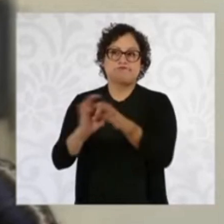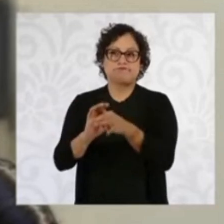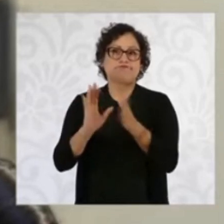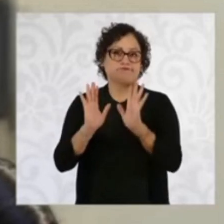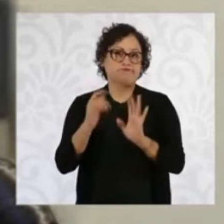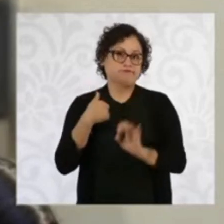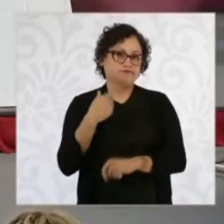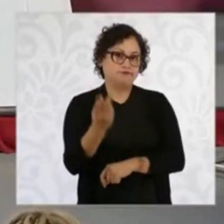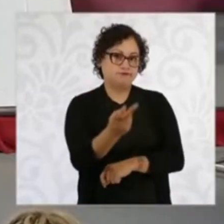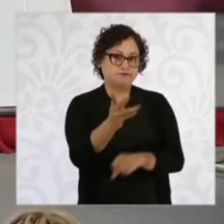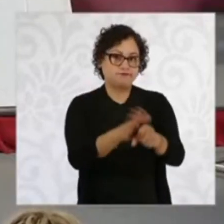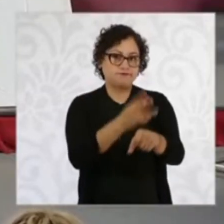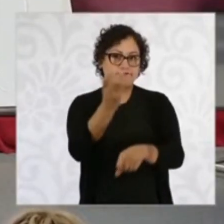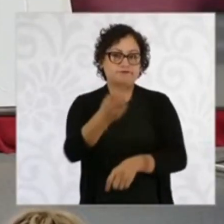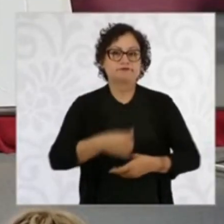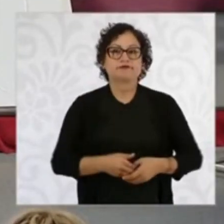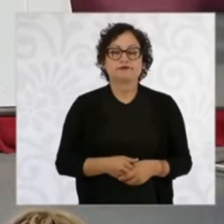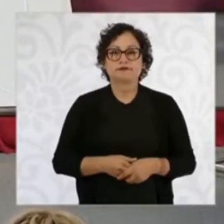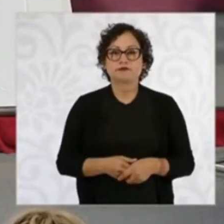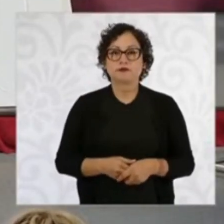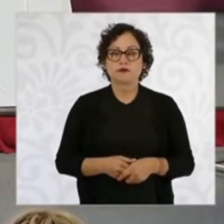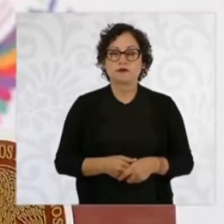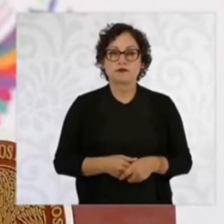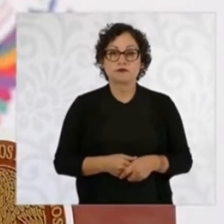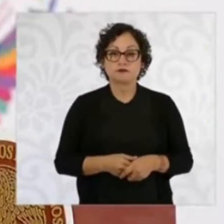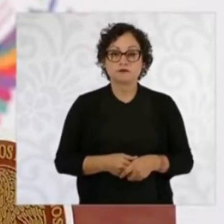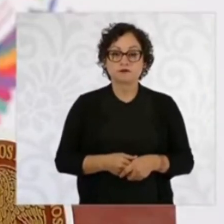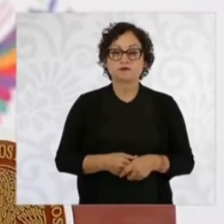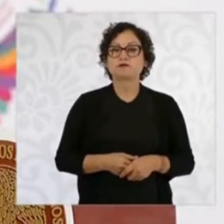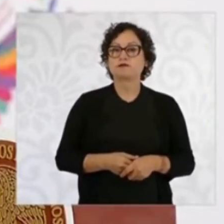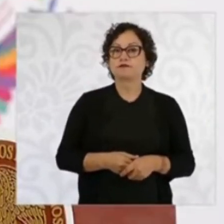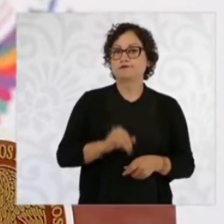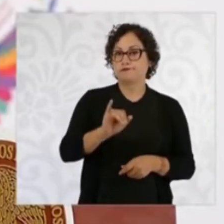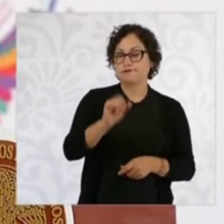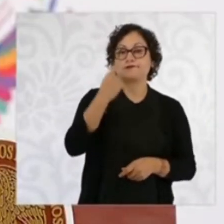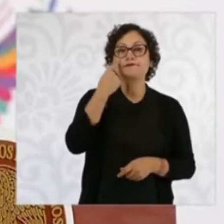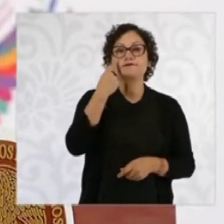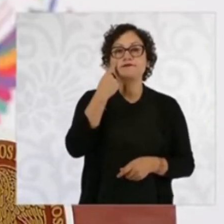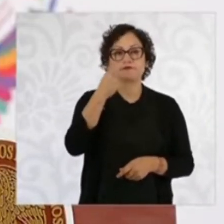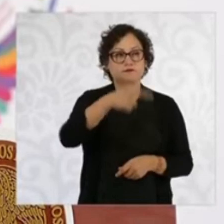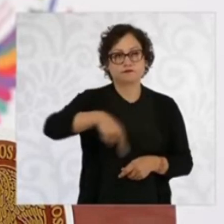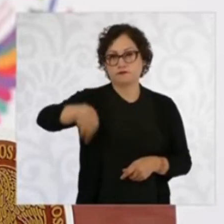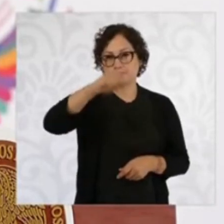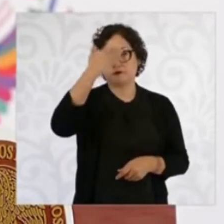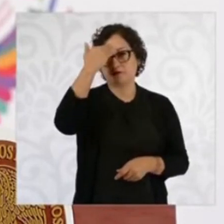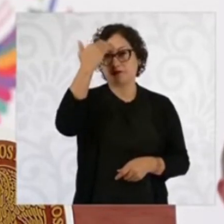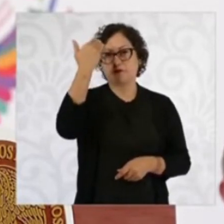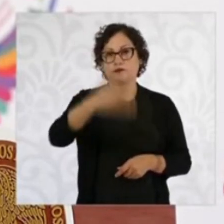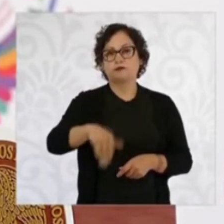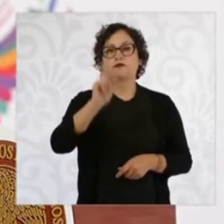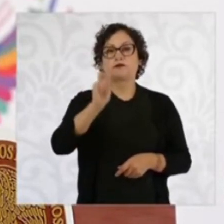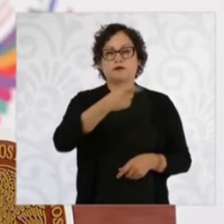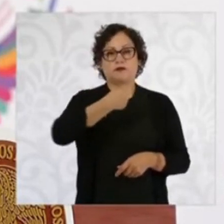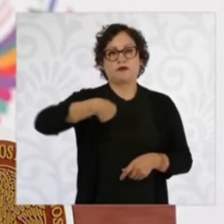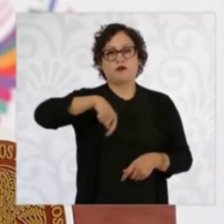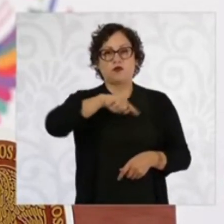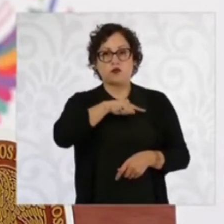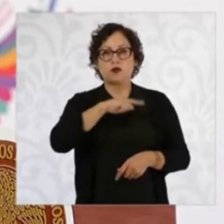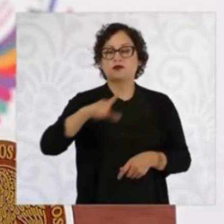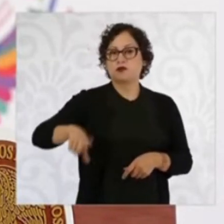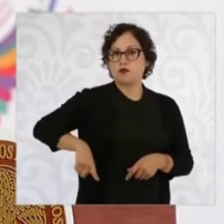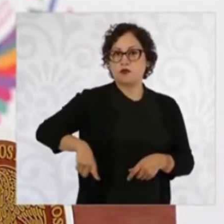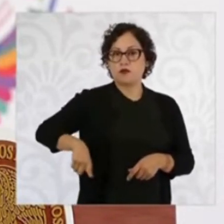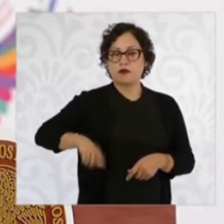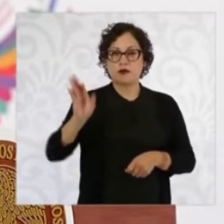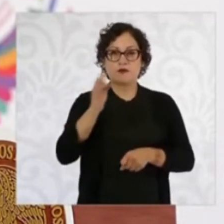preguntas en ese sentido. Sí, como ustedes saben, nosotros, nuestra posición en el